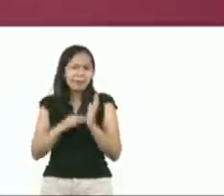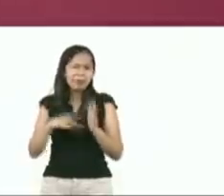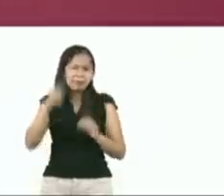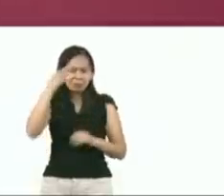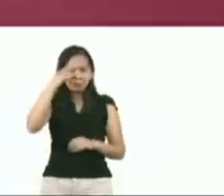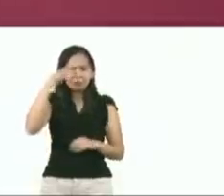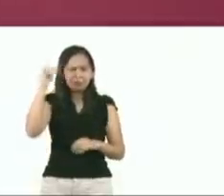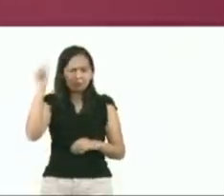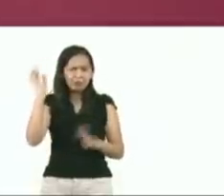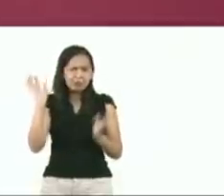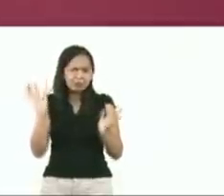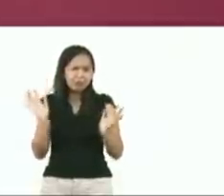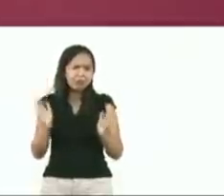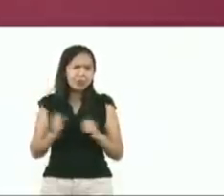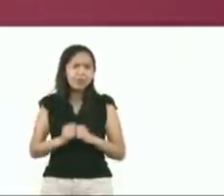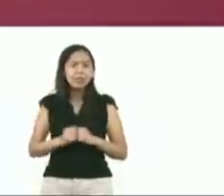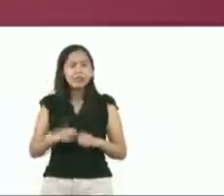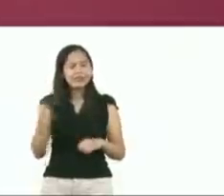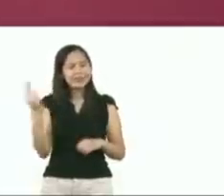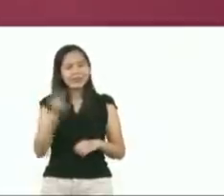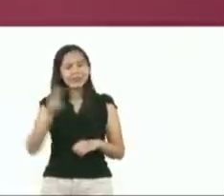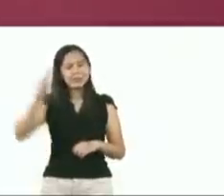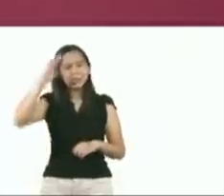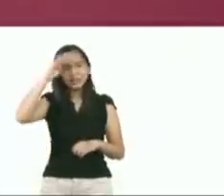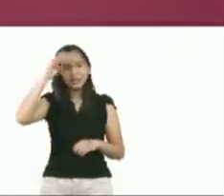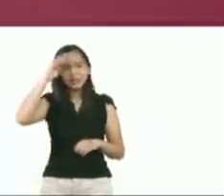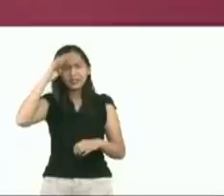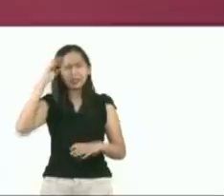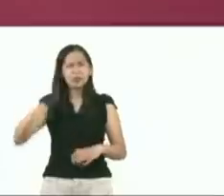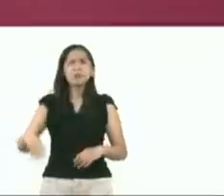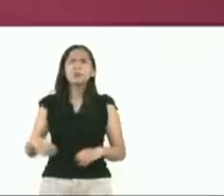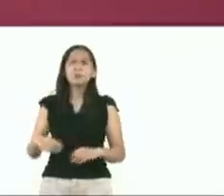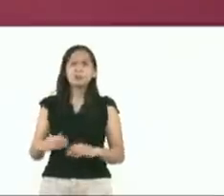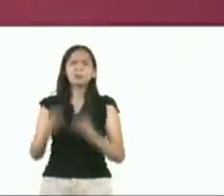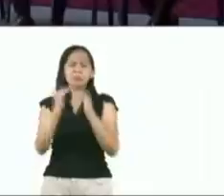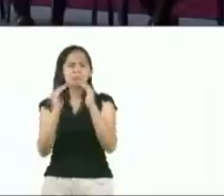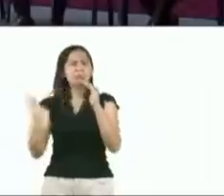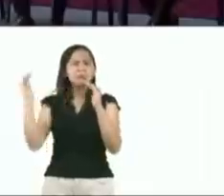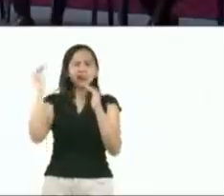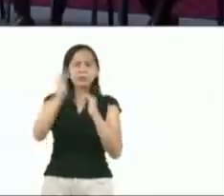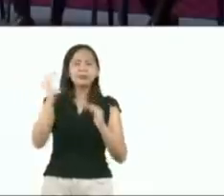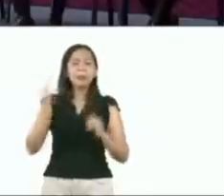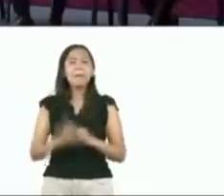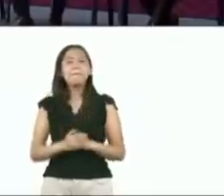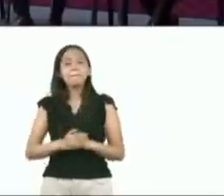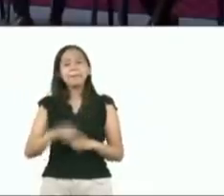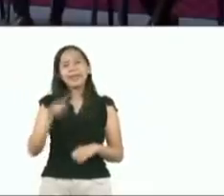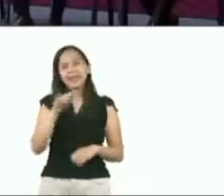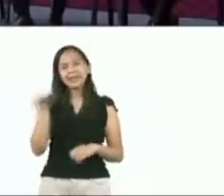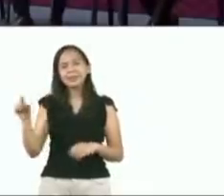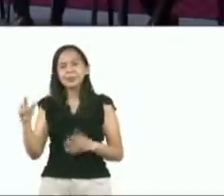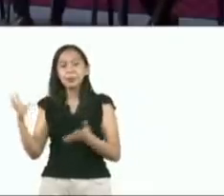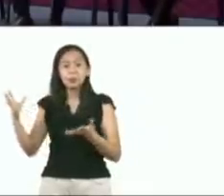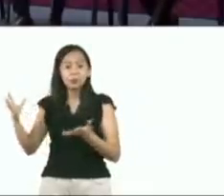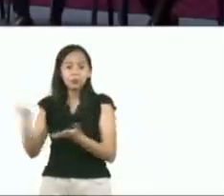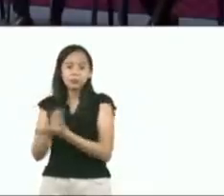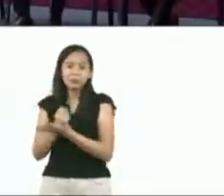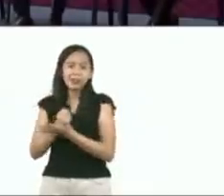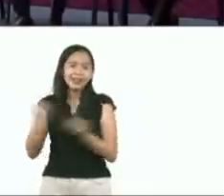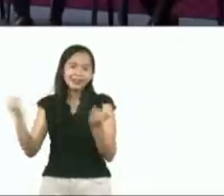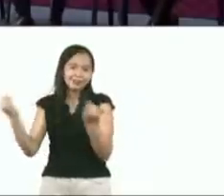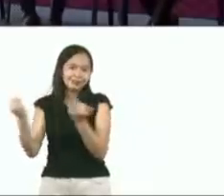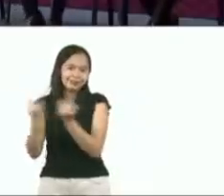sencillo. La verdad, hay que pensar como los grandes, ¿no? Por eso como los campeones. Siempre nuestros retos son altos y siempre